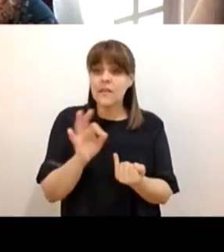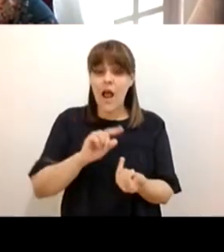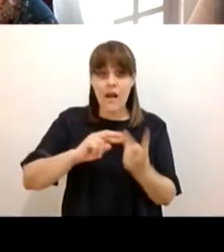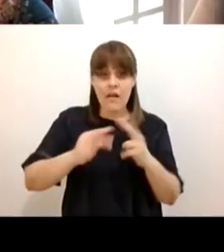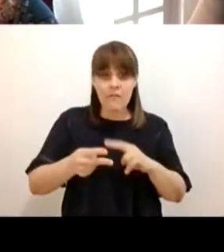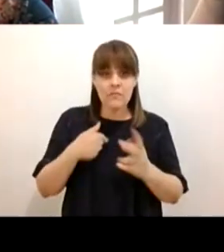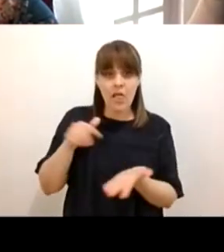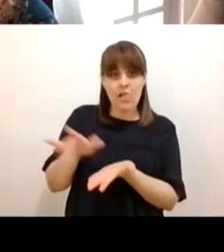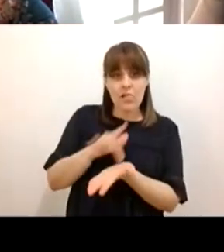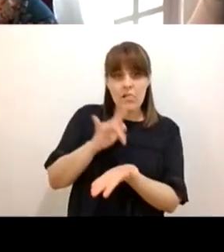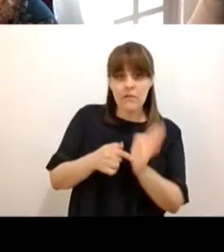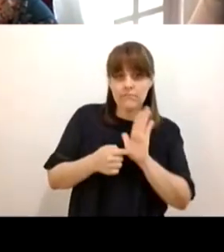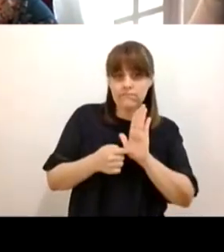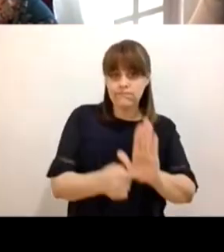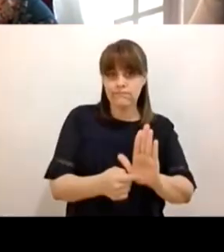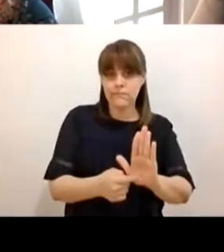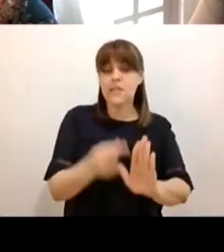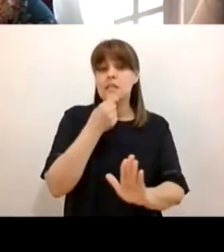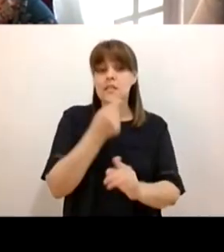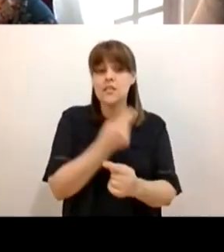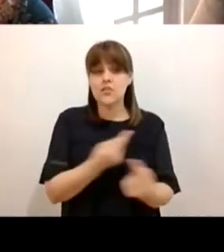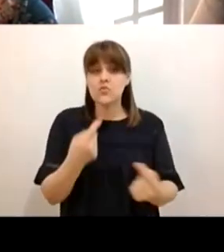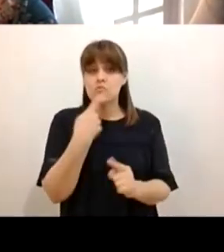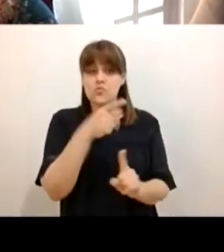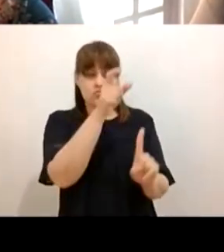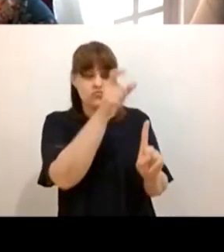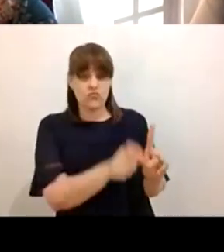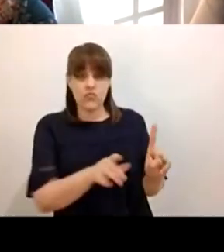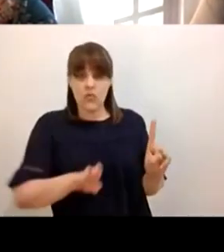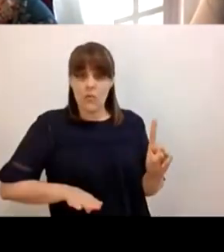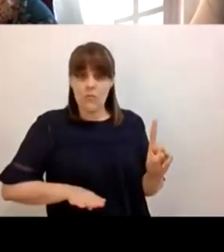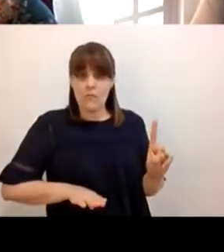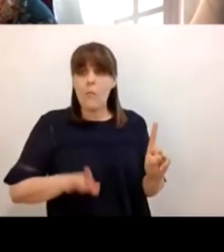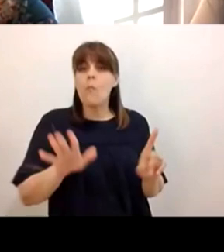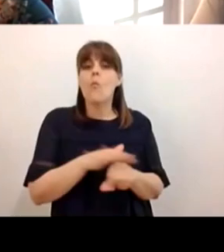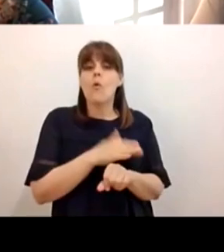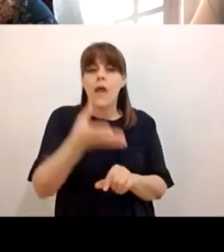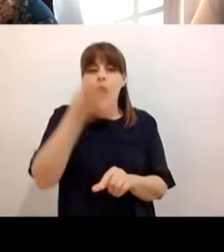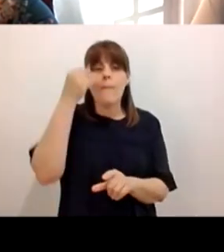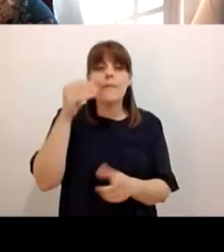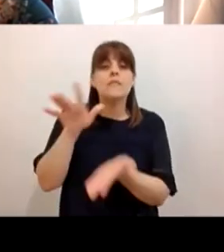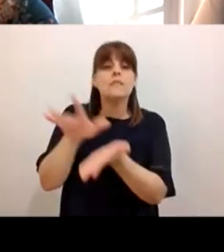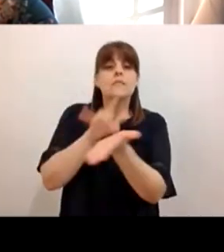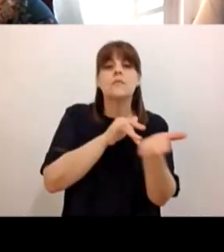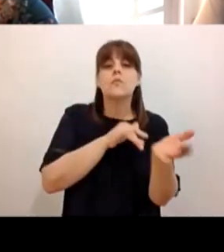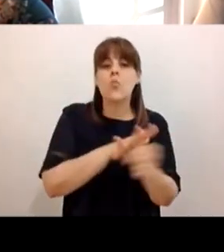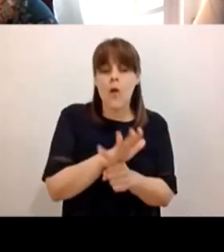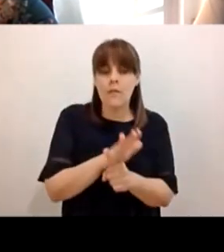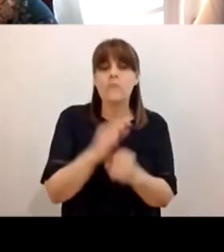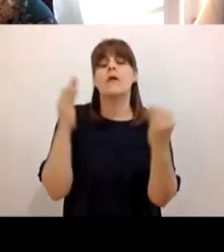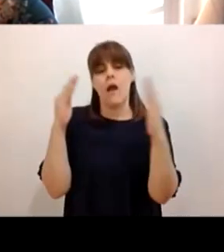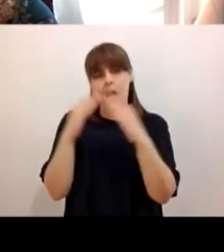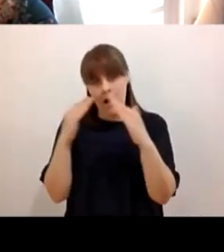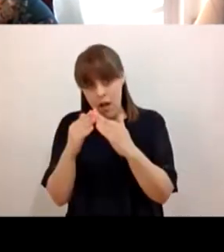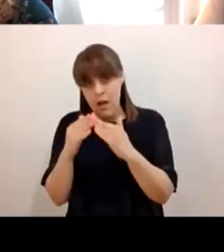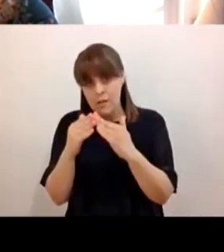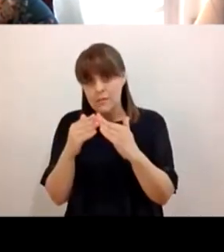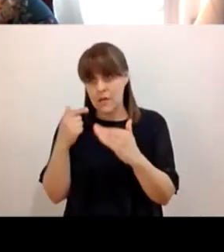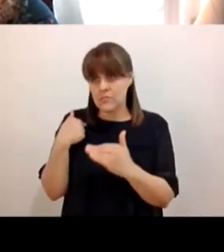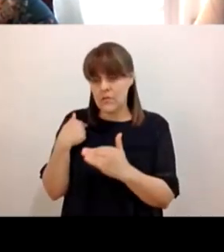los niños y las niñas son reflejos de muchas cosas por supuesto que lo que nos digan en casa va a estar ahí